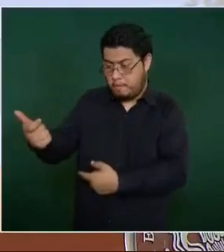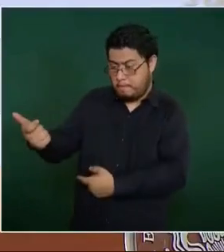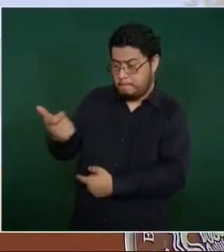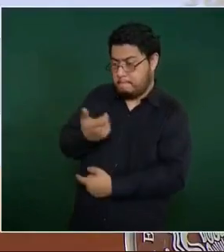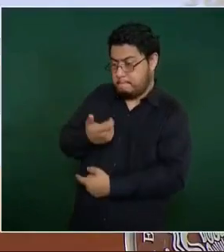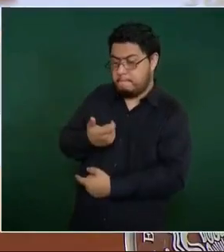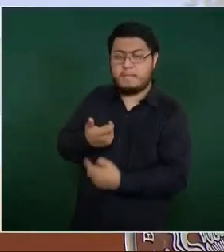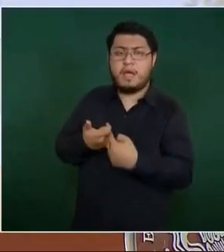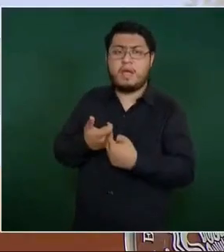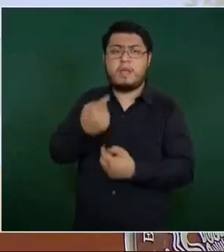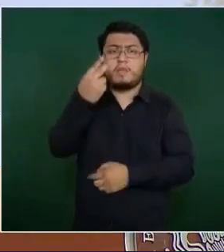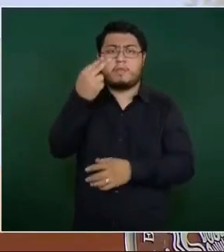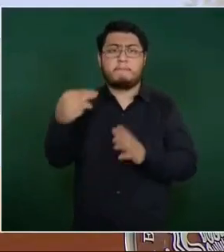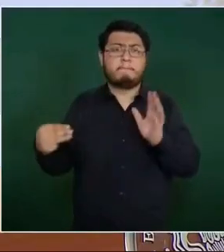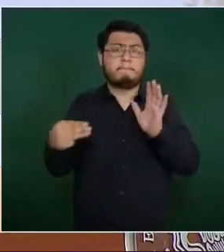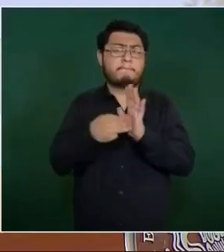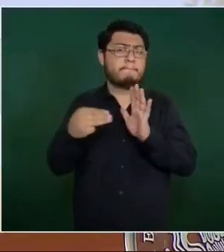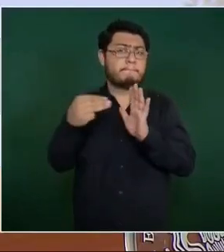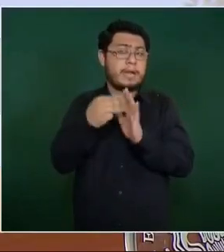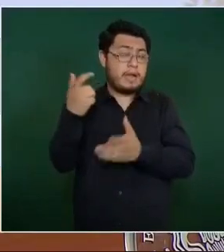como 2 millones de pesos,